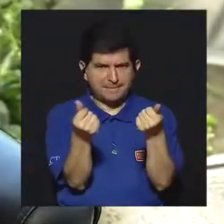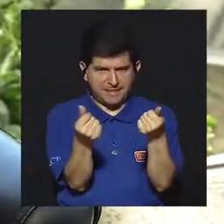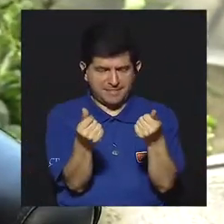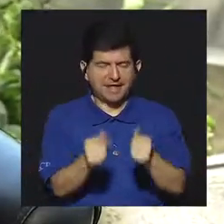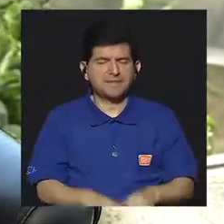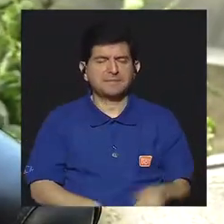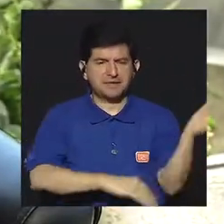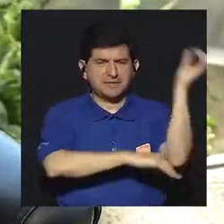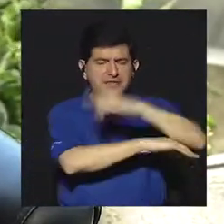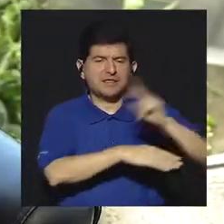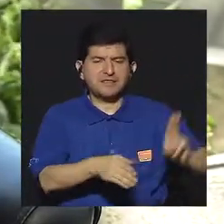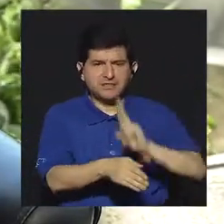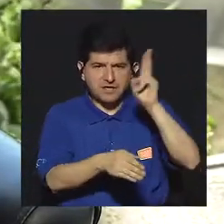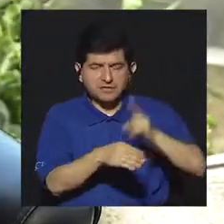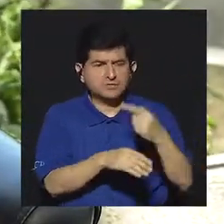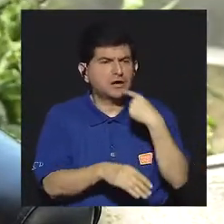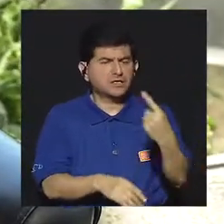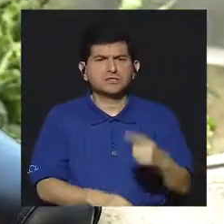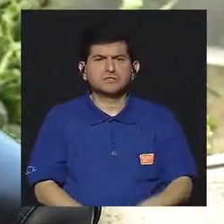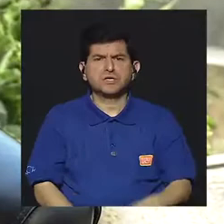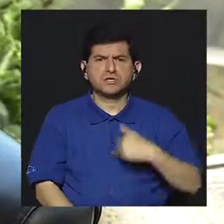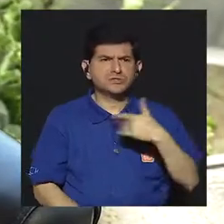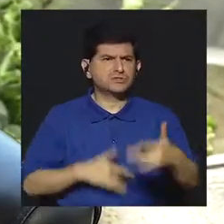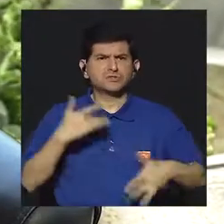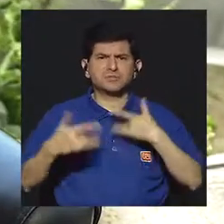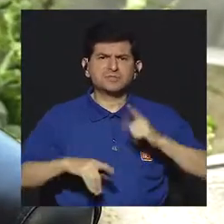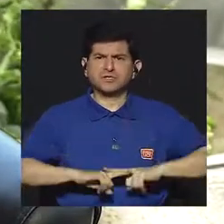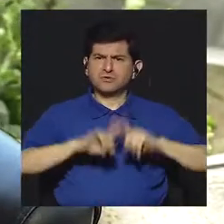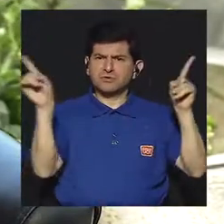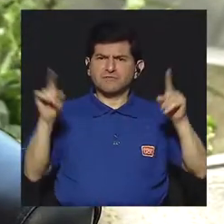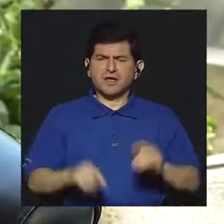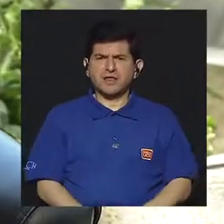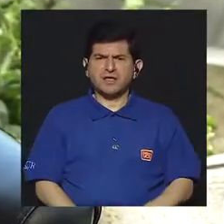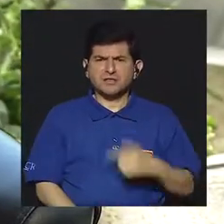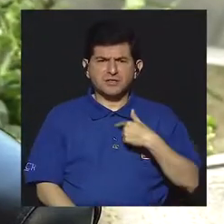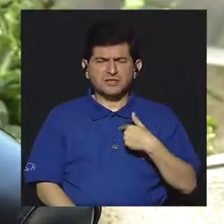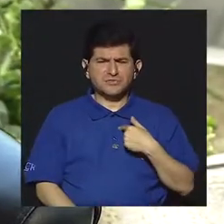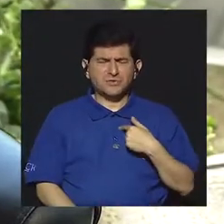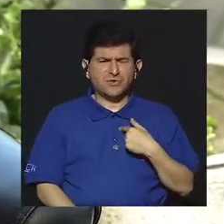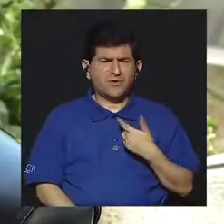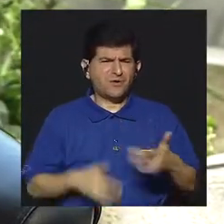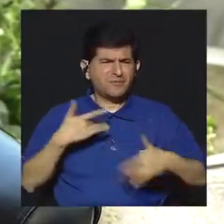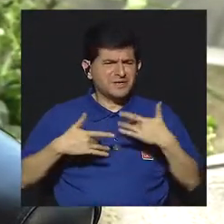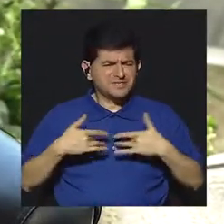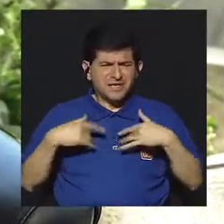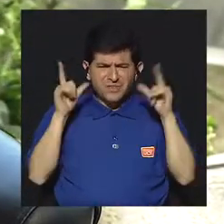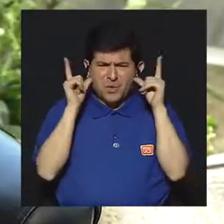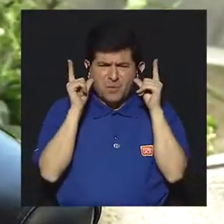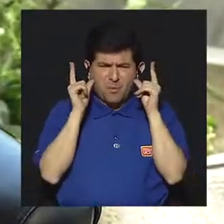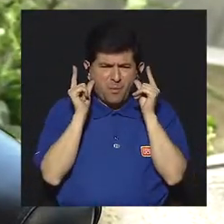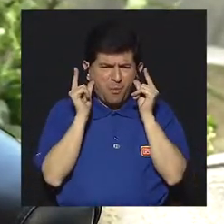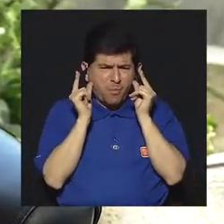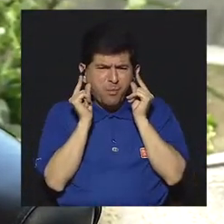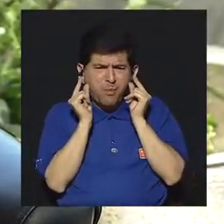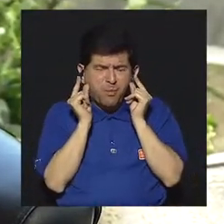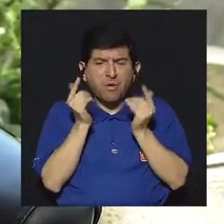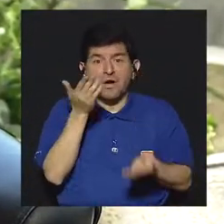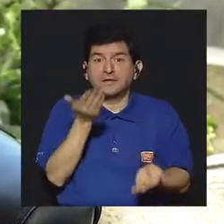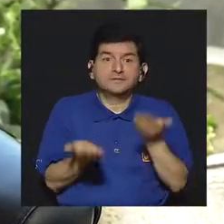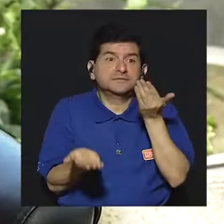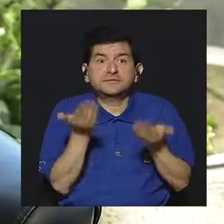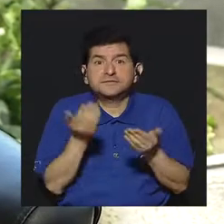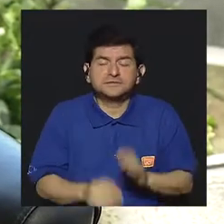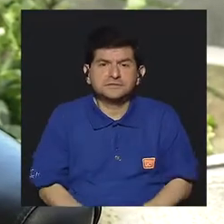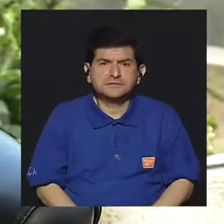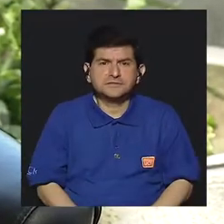inmediatamente, a los días de estar usando, pues dice, me siento diferente, me siento un poco sordo, porque puede ser que haya